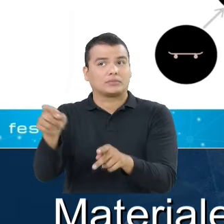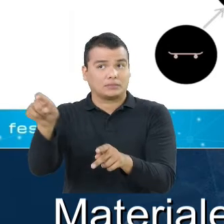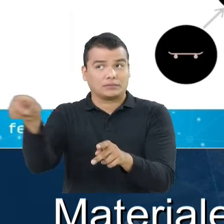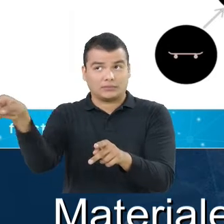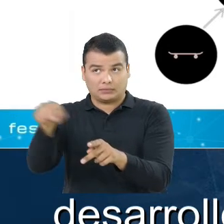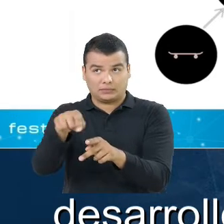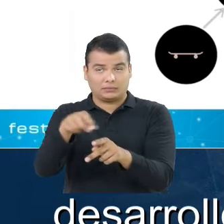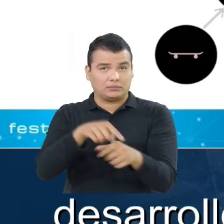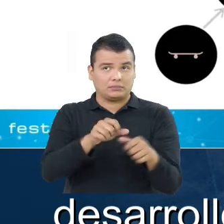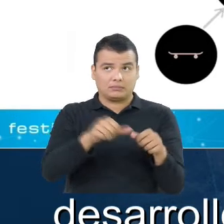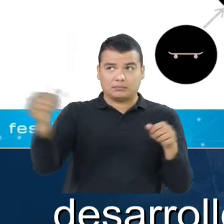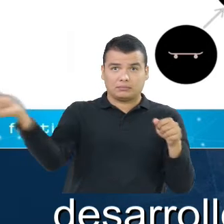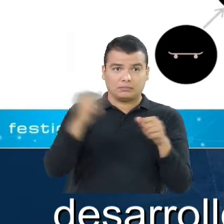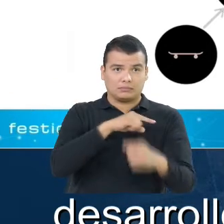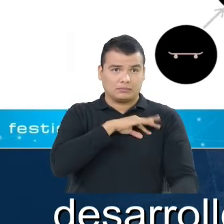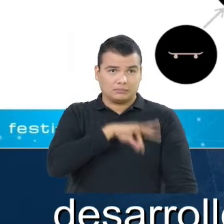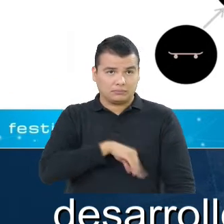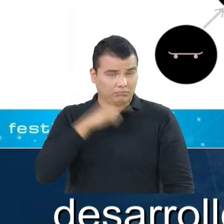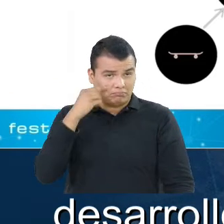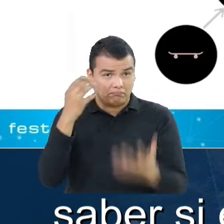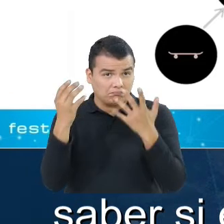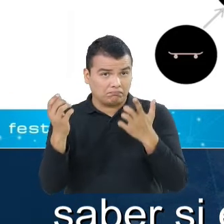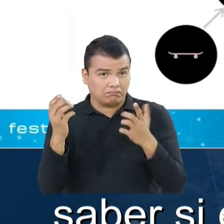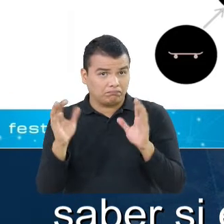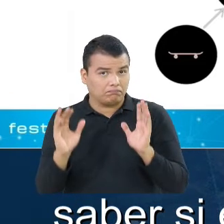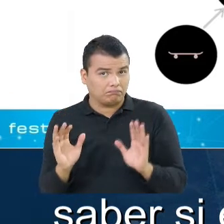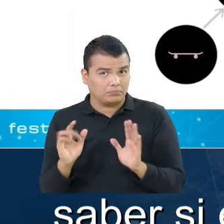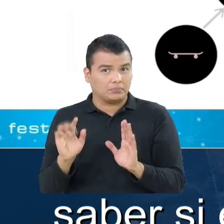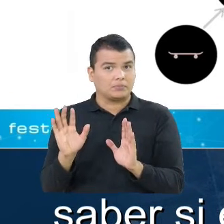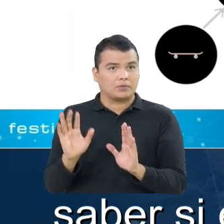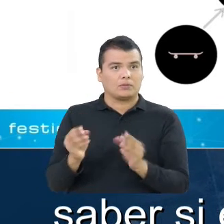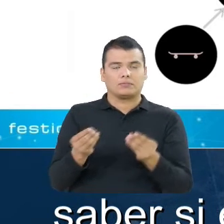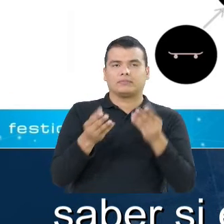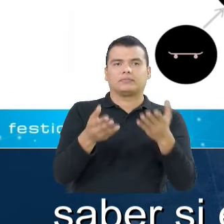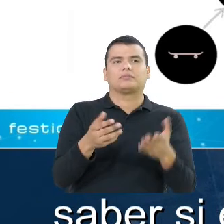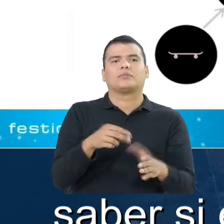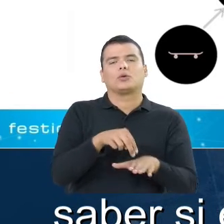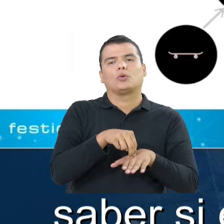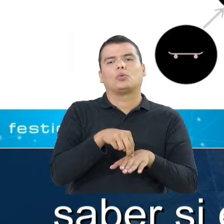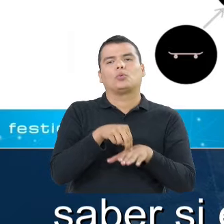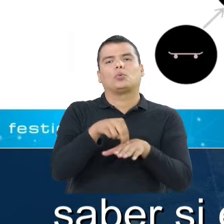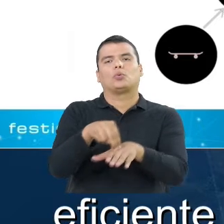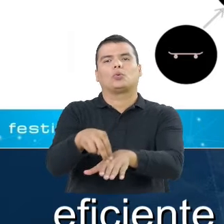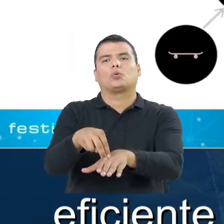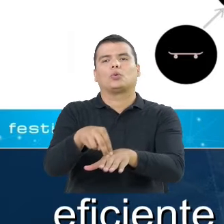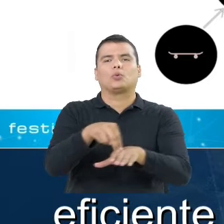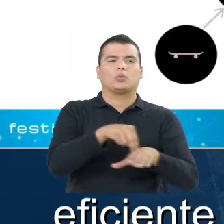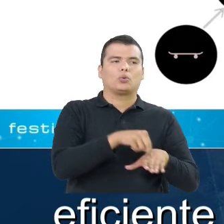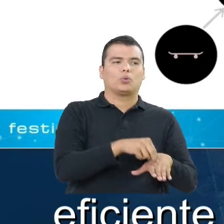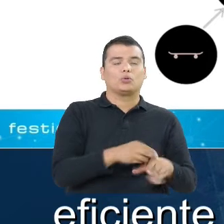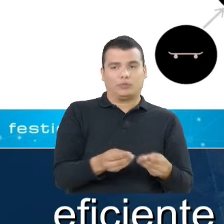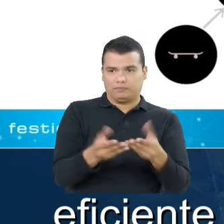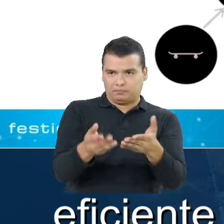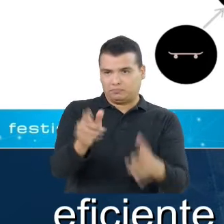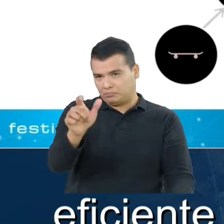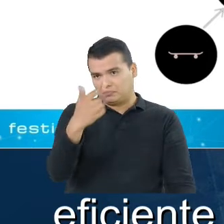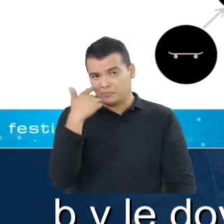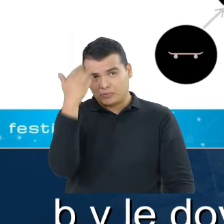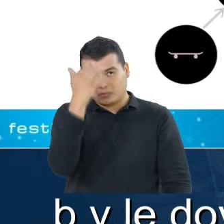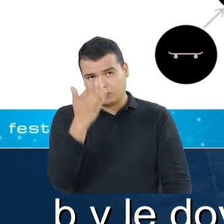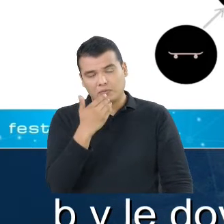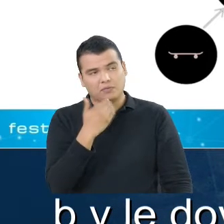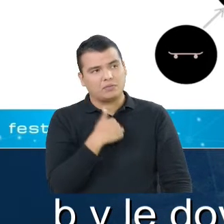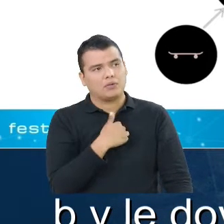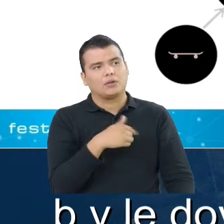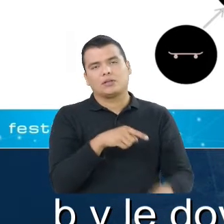más eficiente al moverse de un punto A a un punto B y le doy una patineta. Le digo, señor, pruebe esta patineta. Ya no va a tener que gastar